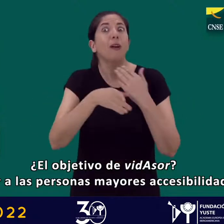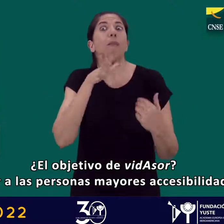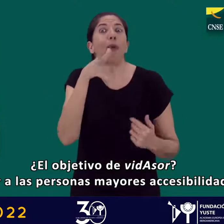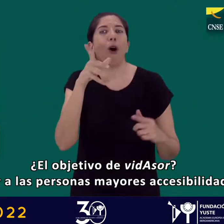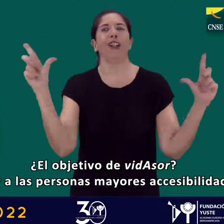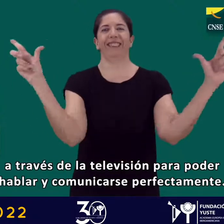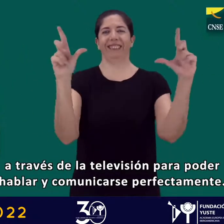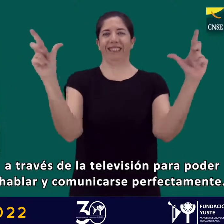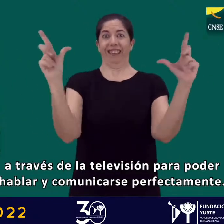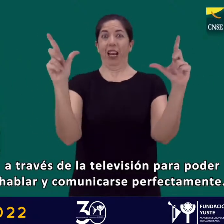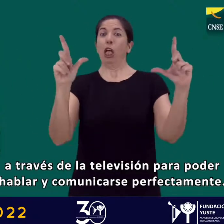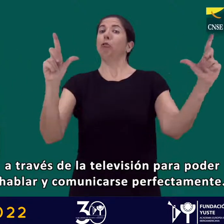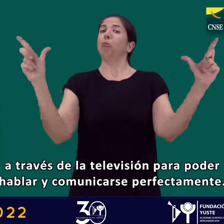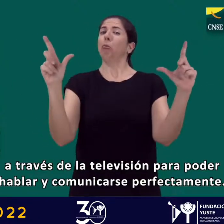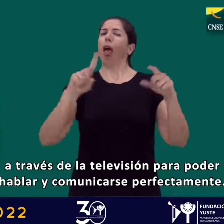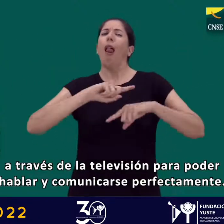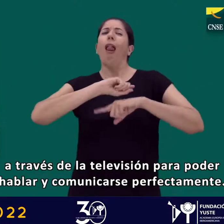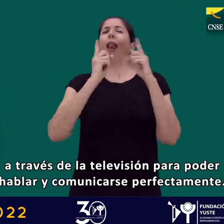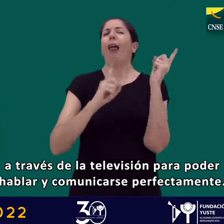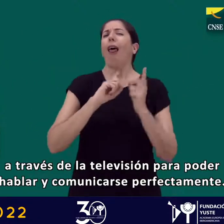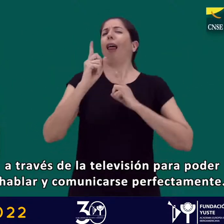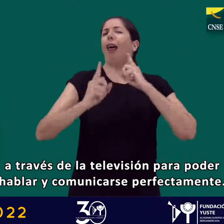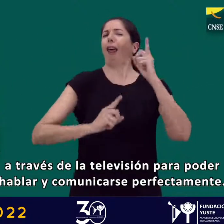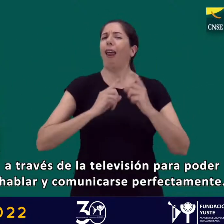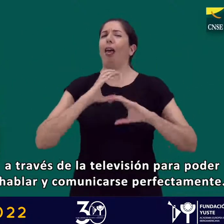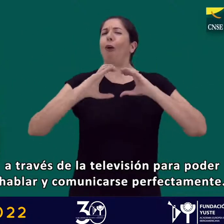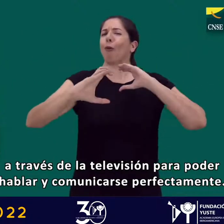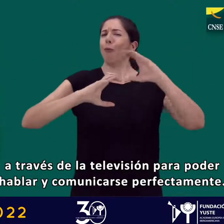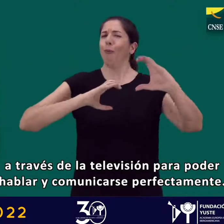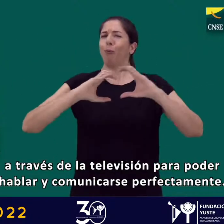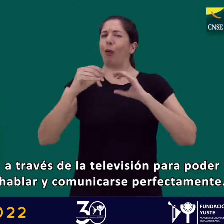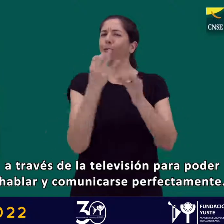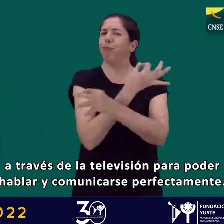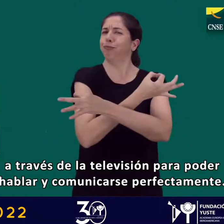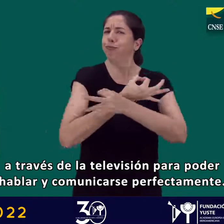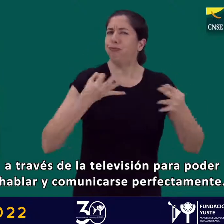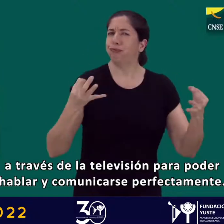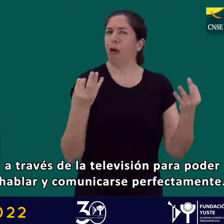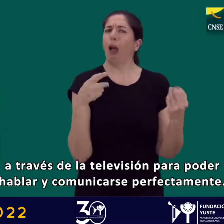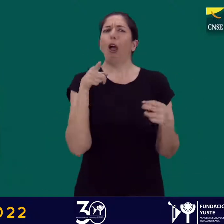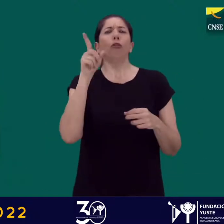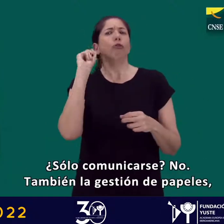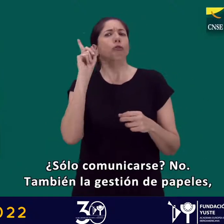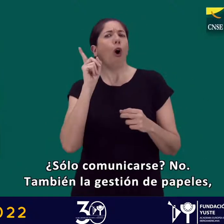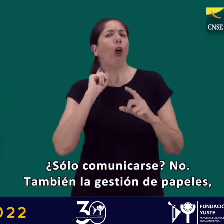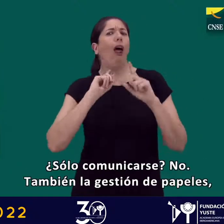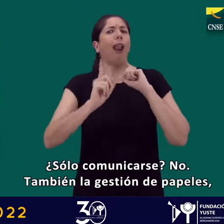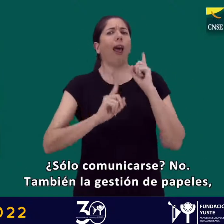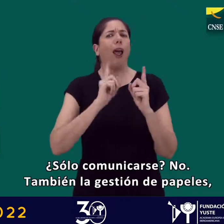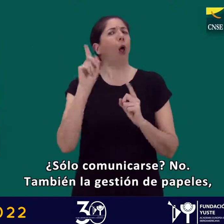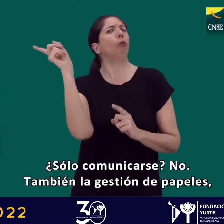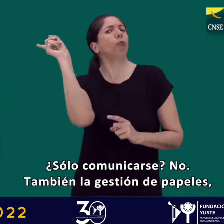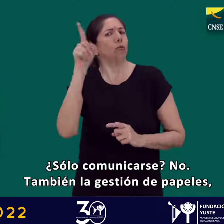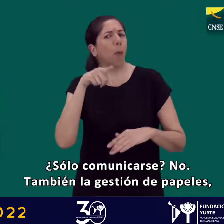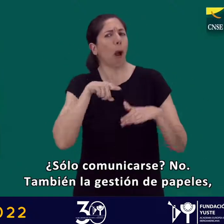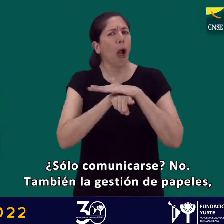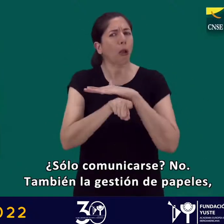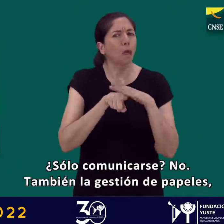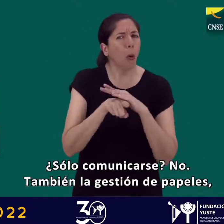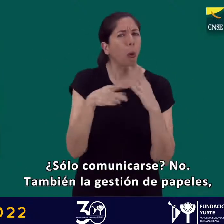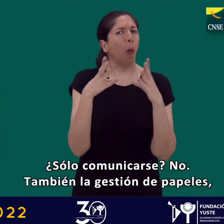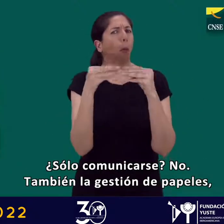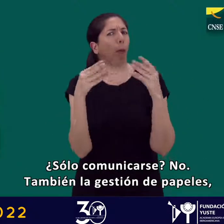accesibilidad a través de la televisión para poder hablar y comunicarse perfectamente Solo comunicarse